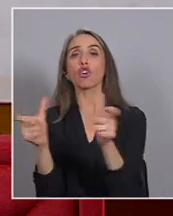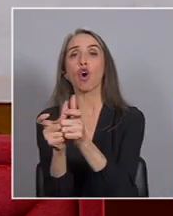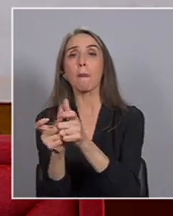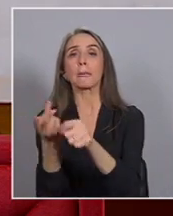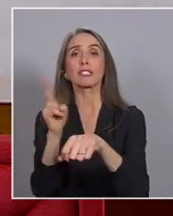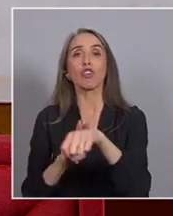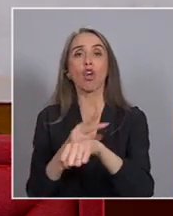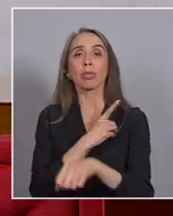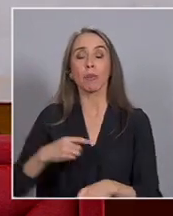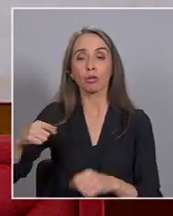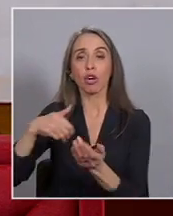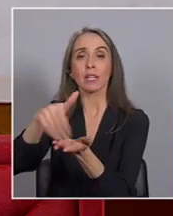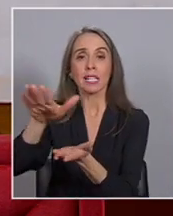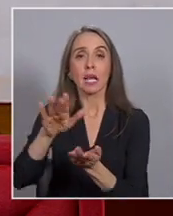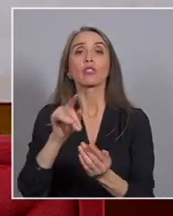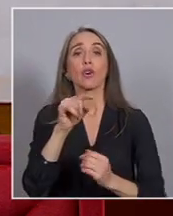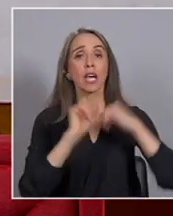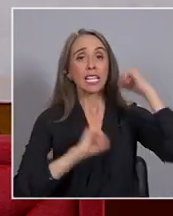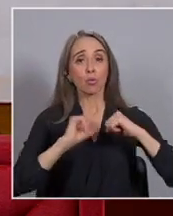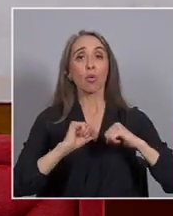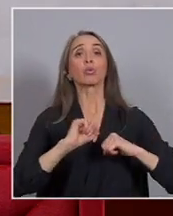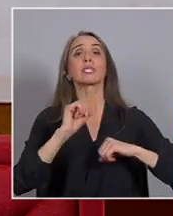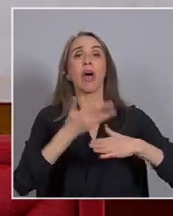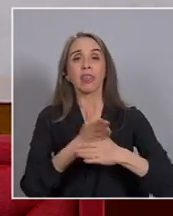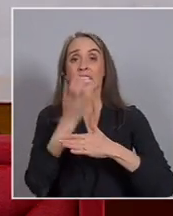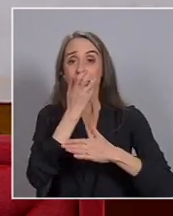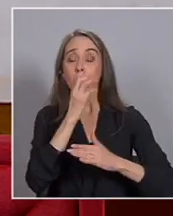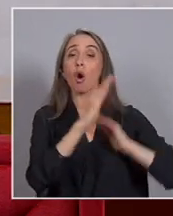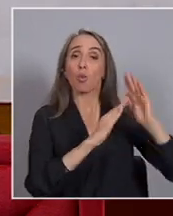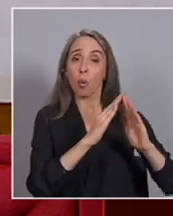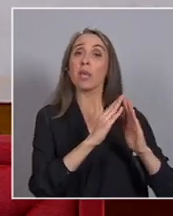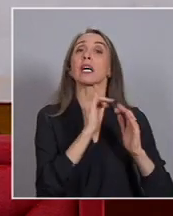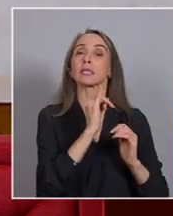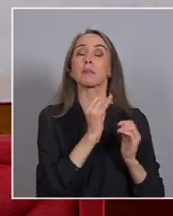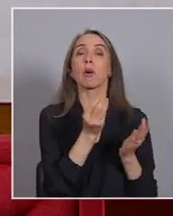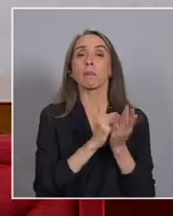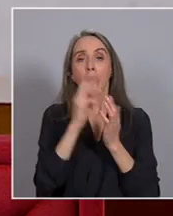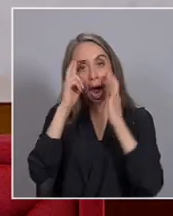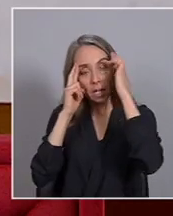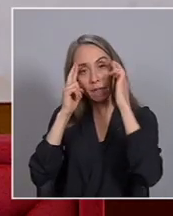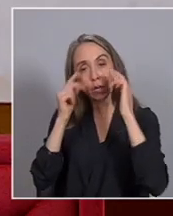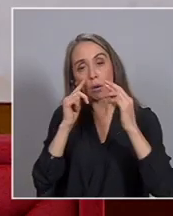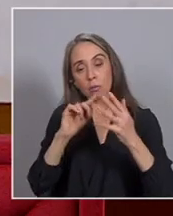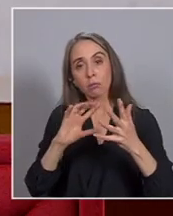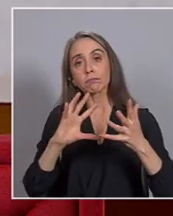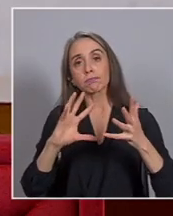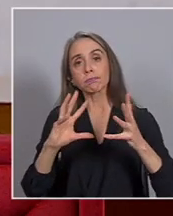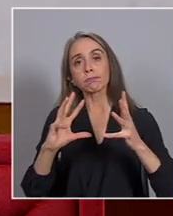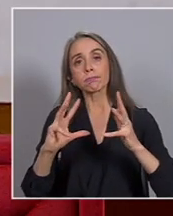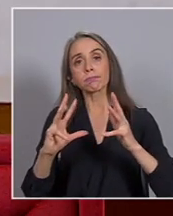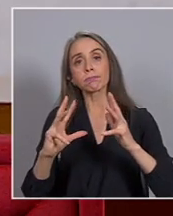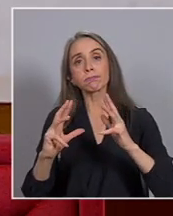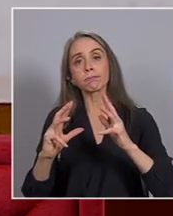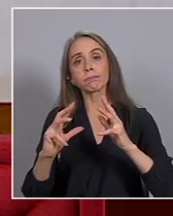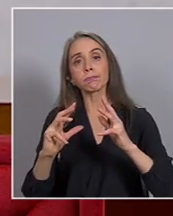que es importante, que hay que cuidar, pero que tiene que ser más reflexiva respecto a